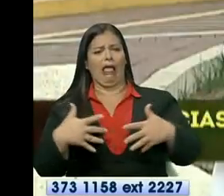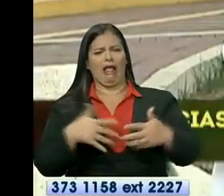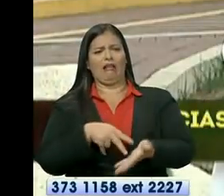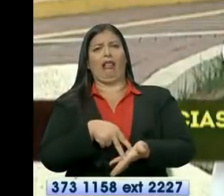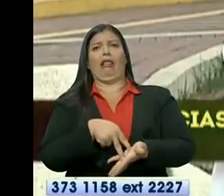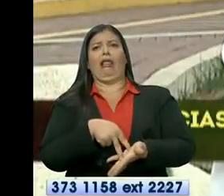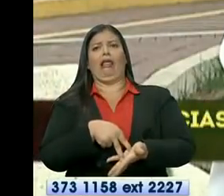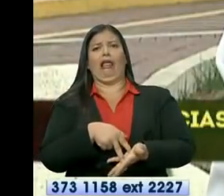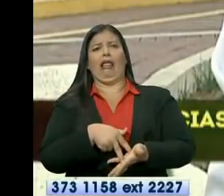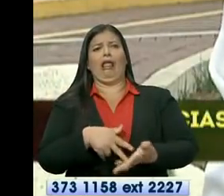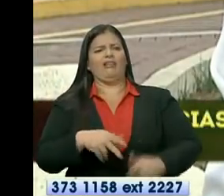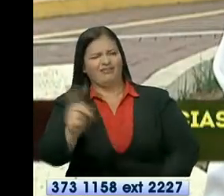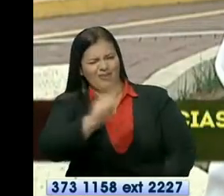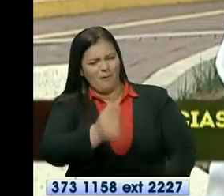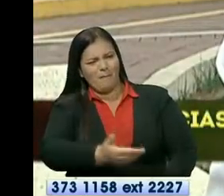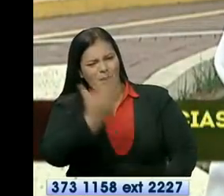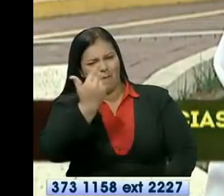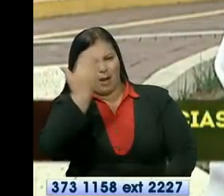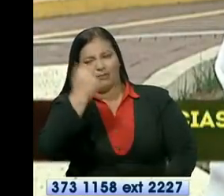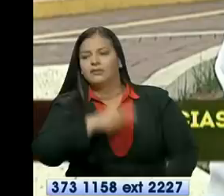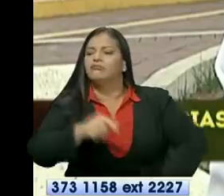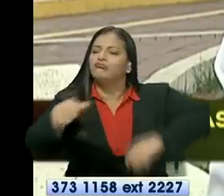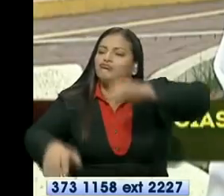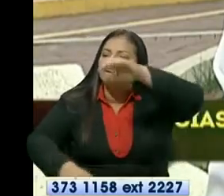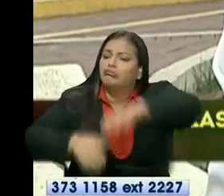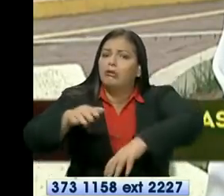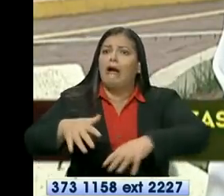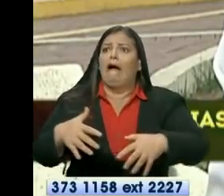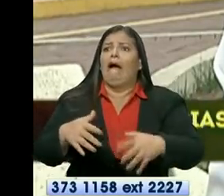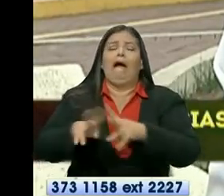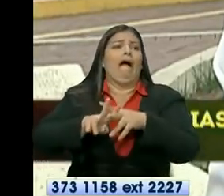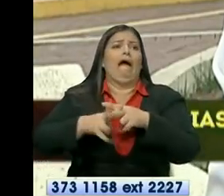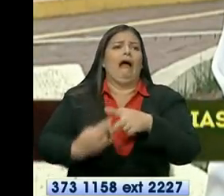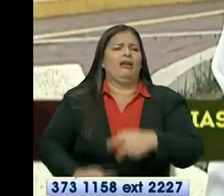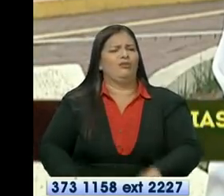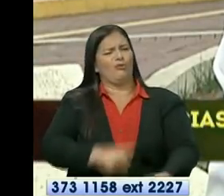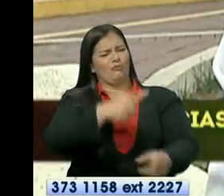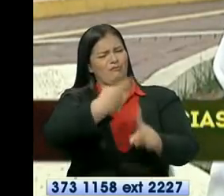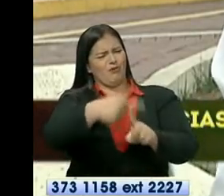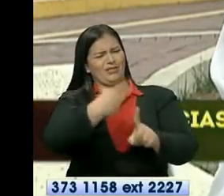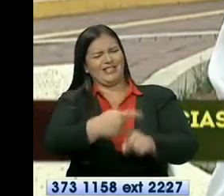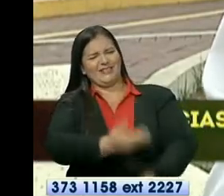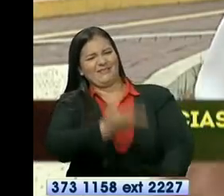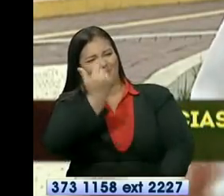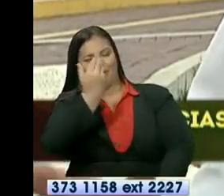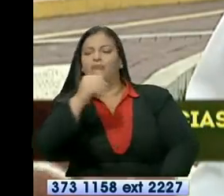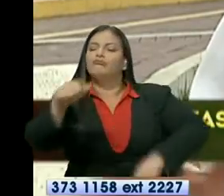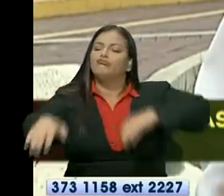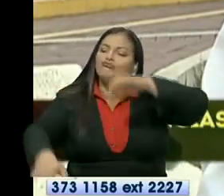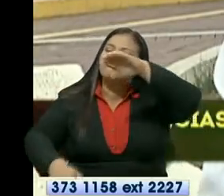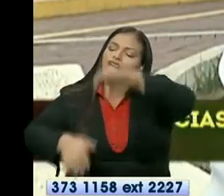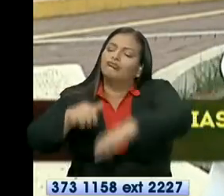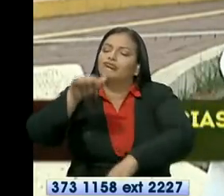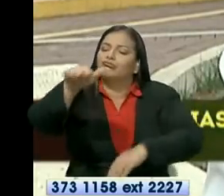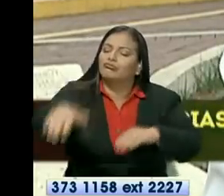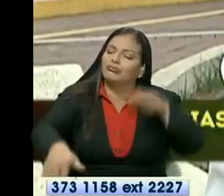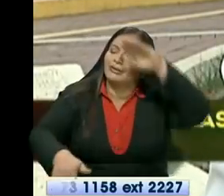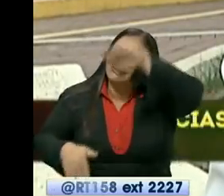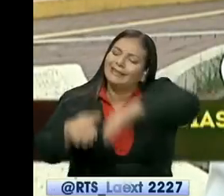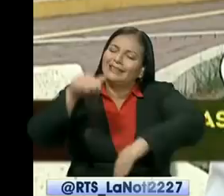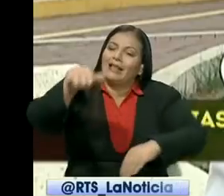sin miedo de ahogarnos. Pero sucede que al llegar al otro lado del